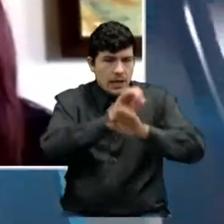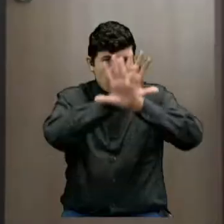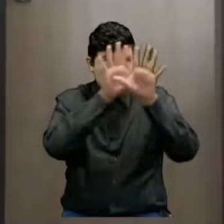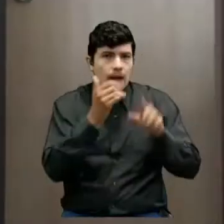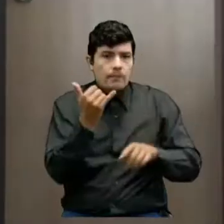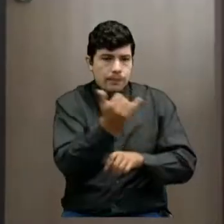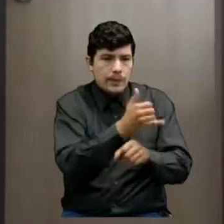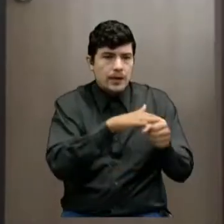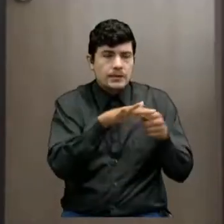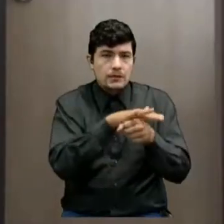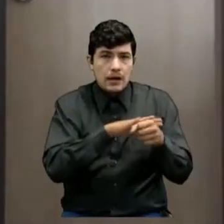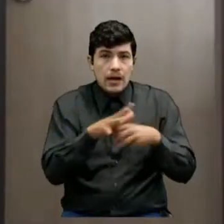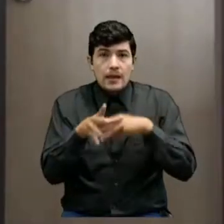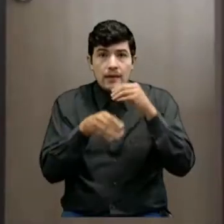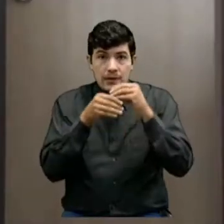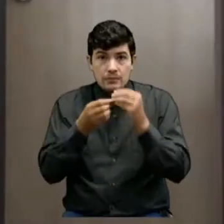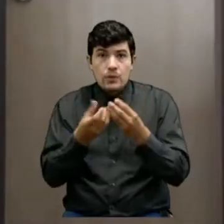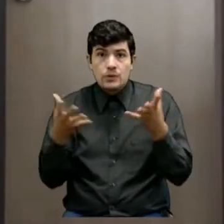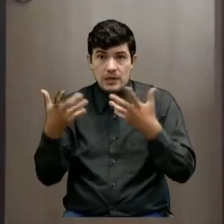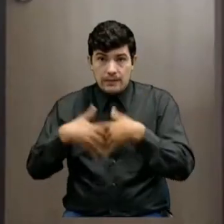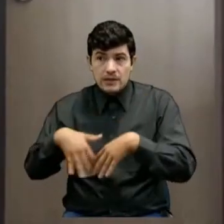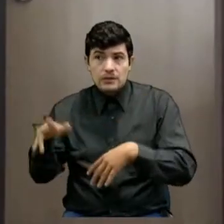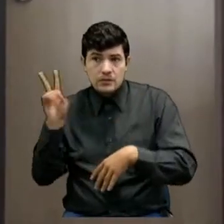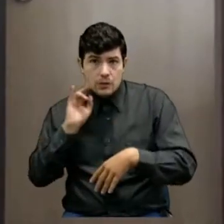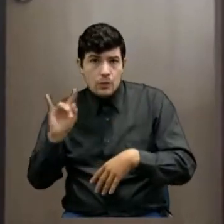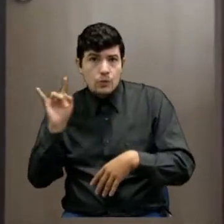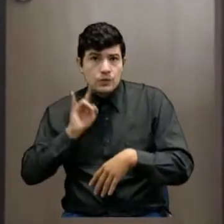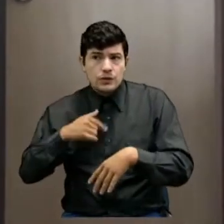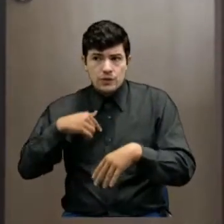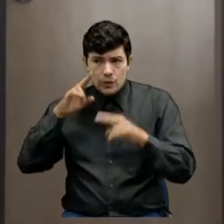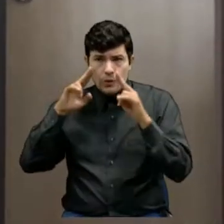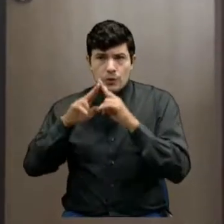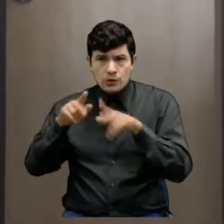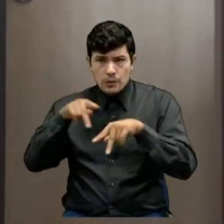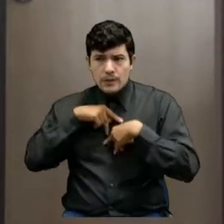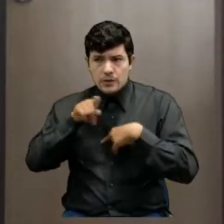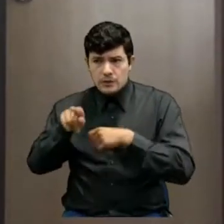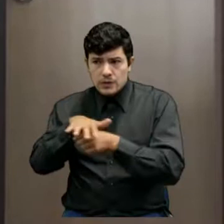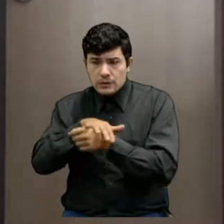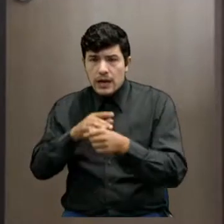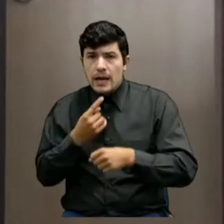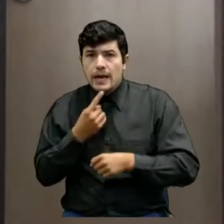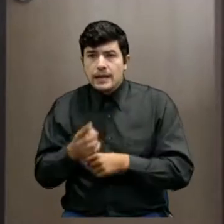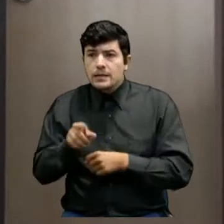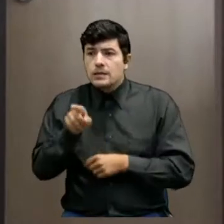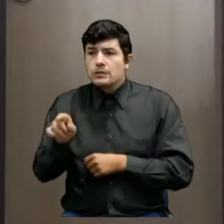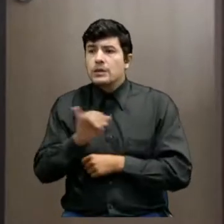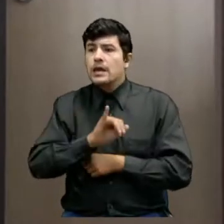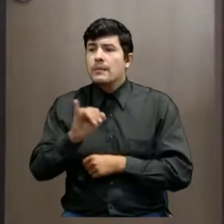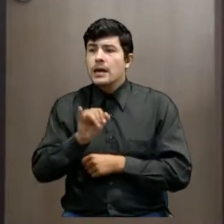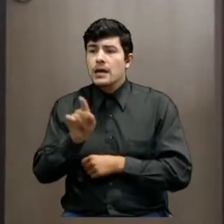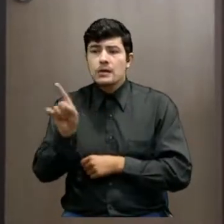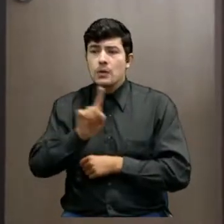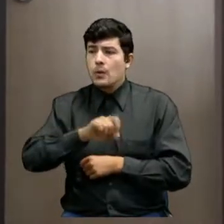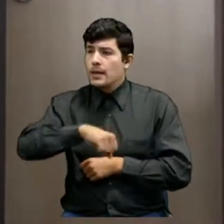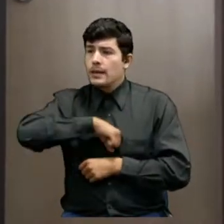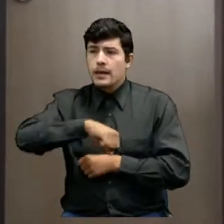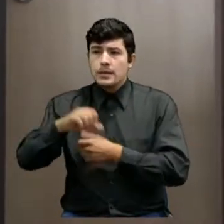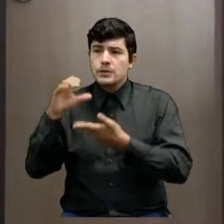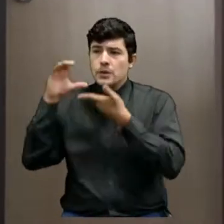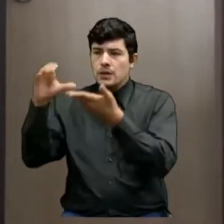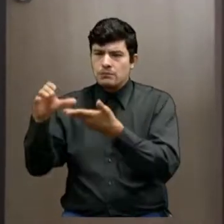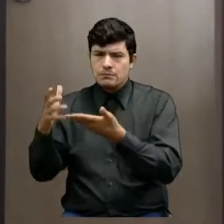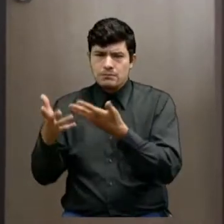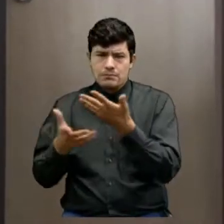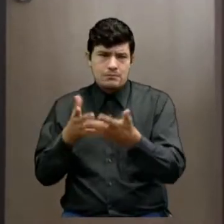en muchas empresas, lo he oído, lo he conocido de manera personal, les dicen que si están incapacitados no tienen derecho a la prima.